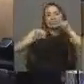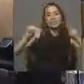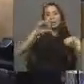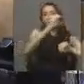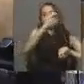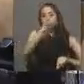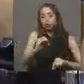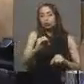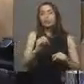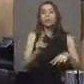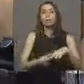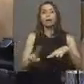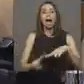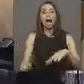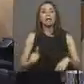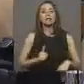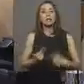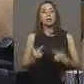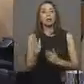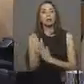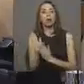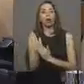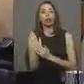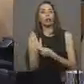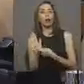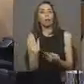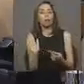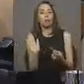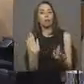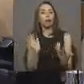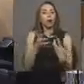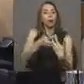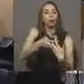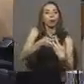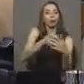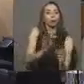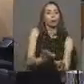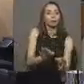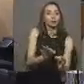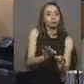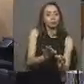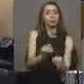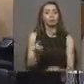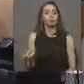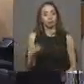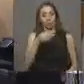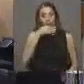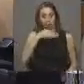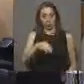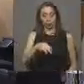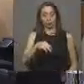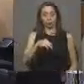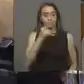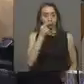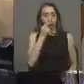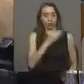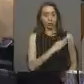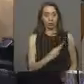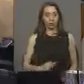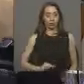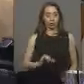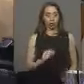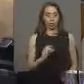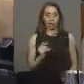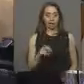aplicabilidad de políticas públicas que vayan en esa línea. Como decía recién el diputado Jackson,